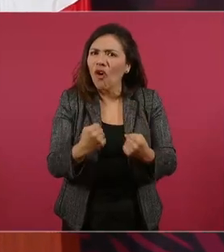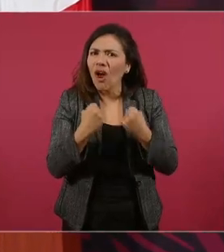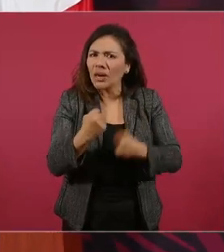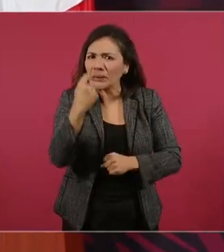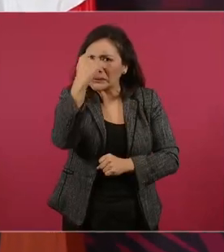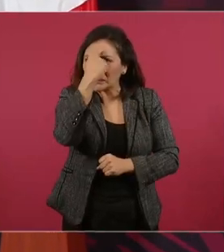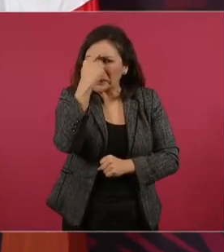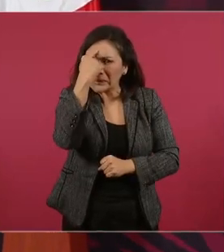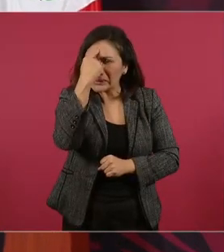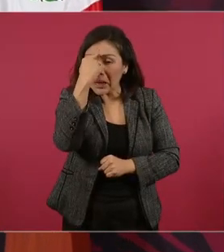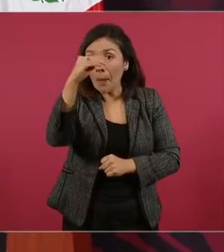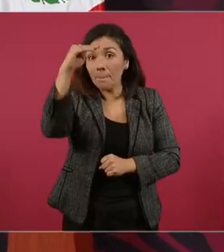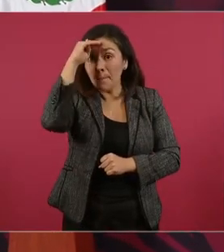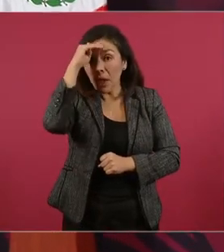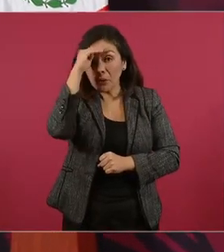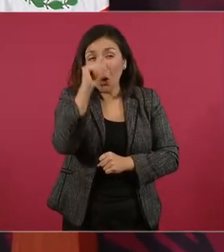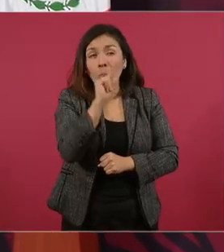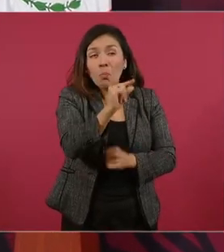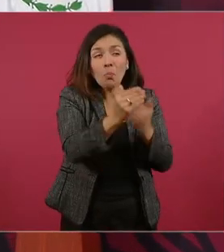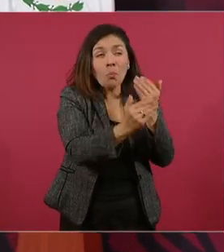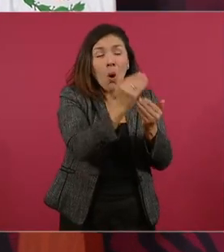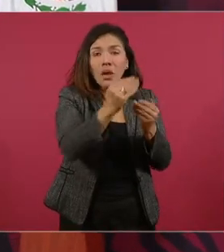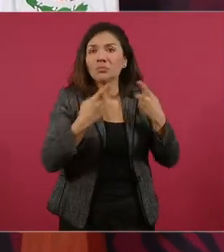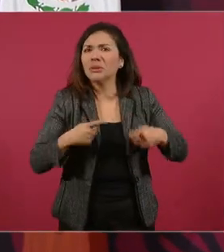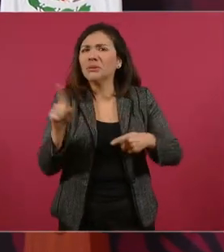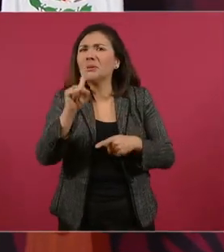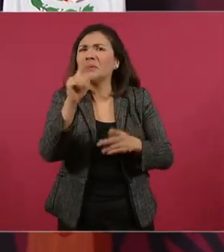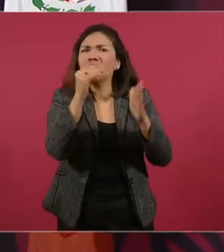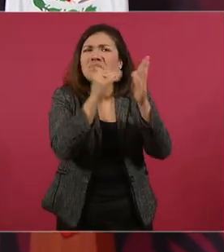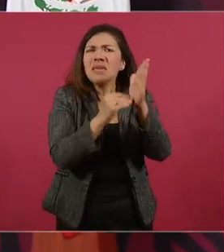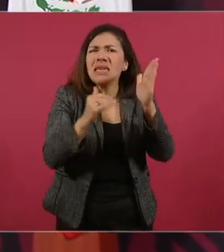Y no pocos, sino millones.